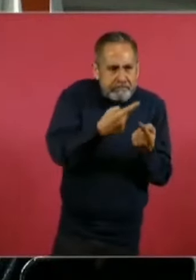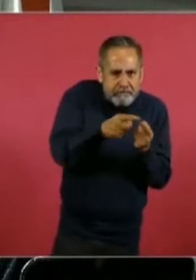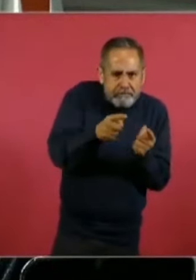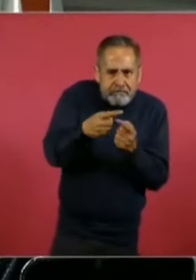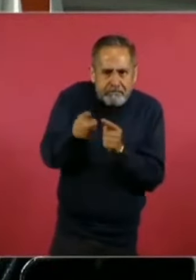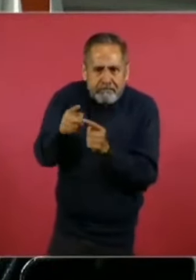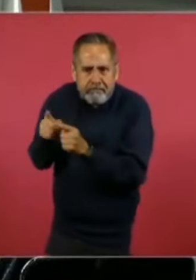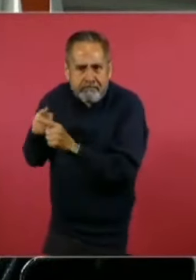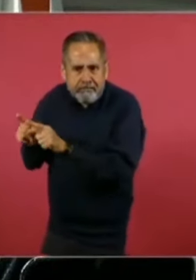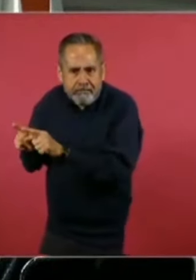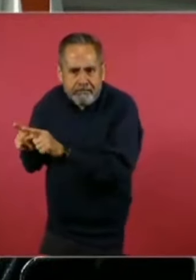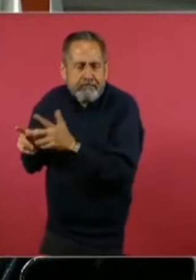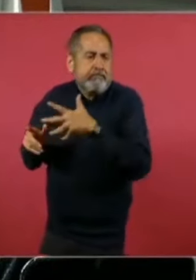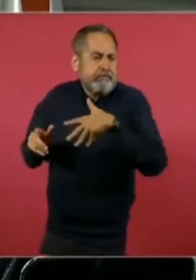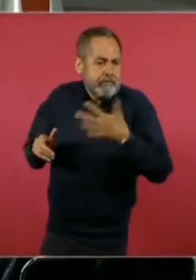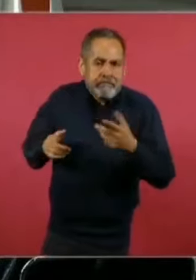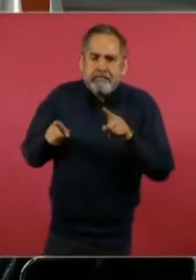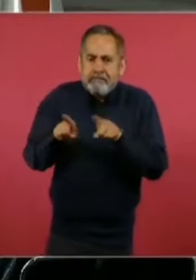inversión